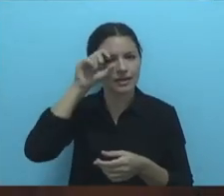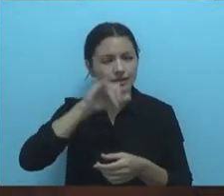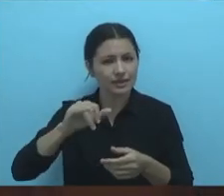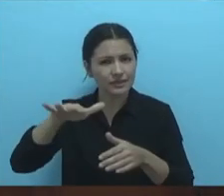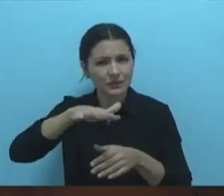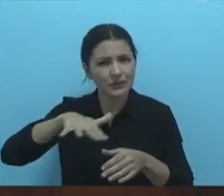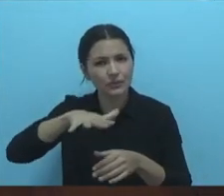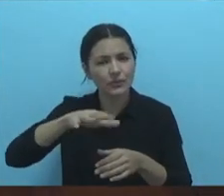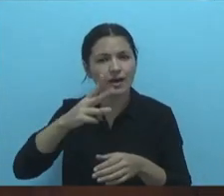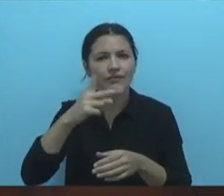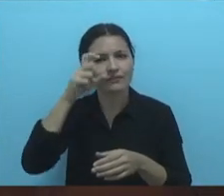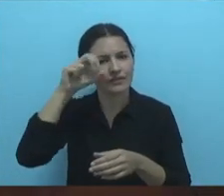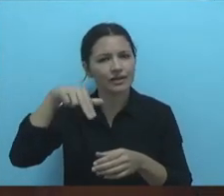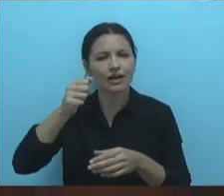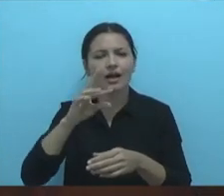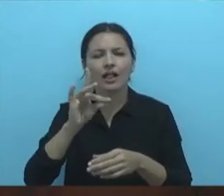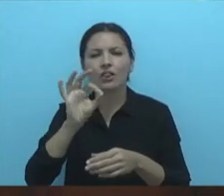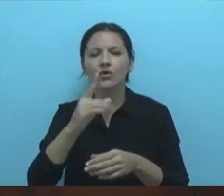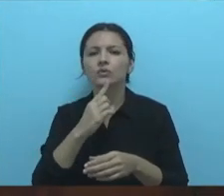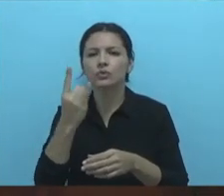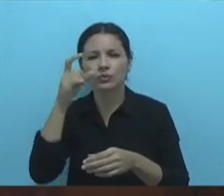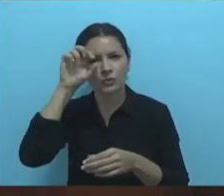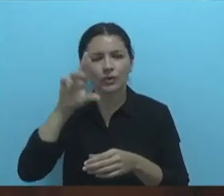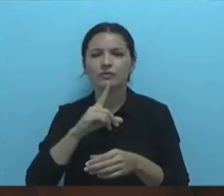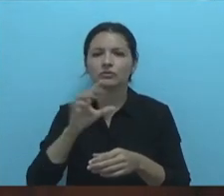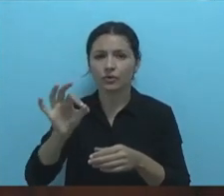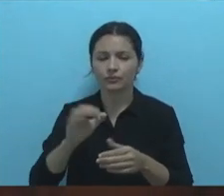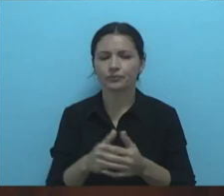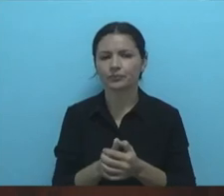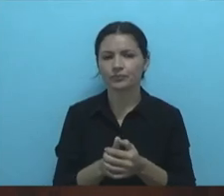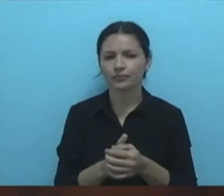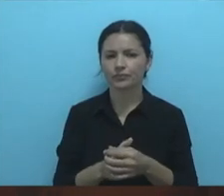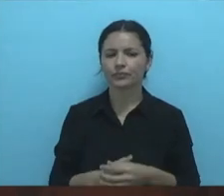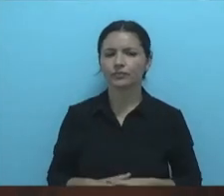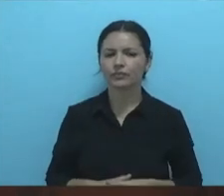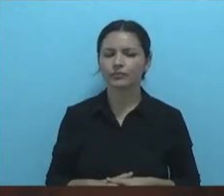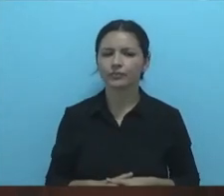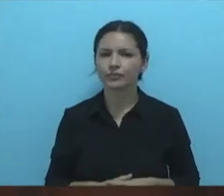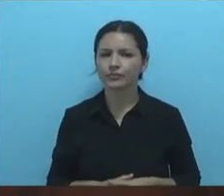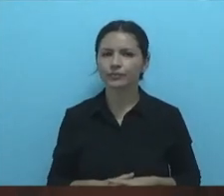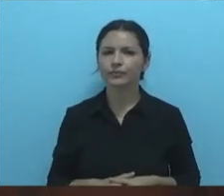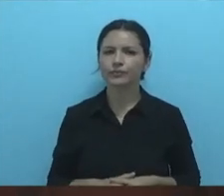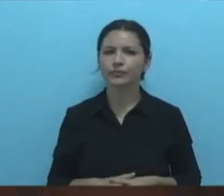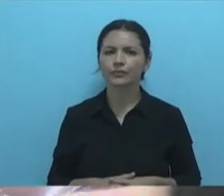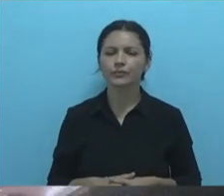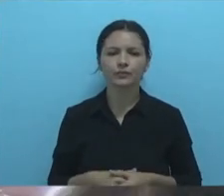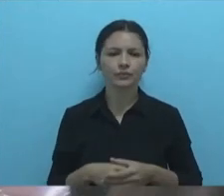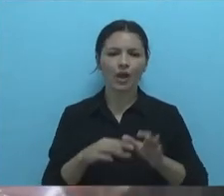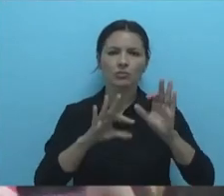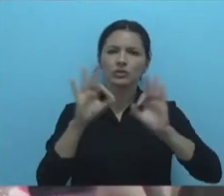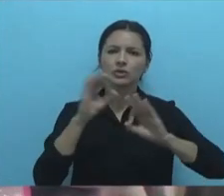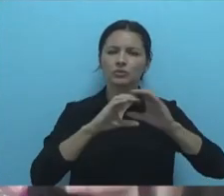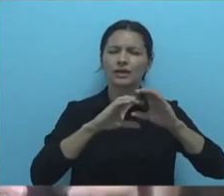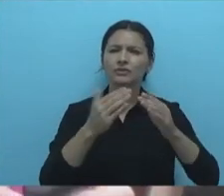la diputada betina florito Gracias señor presidente es para dar ingreso a un proyecto de comunicación que pide que